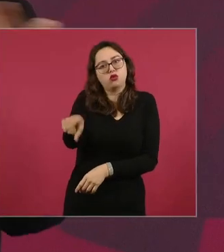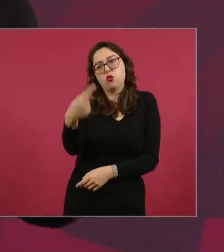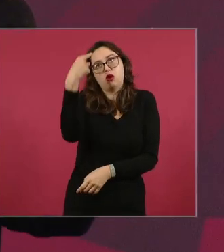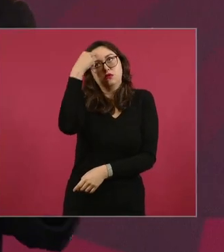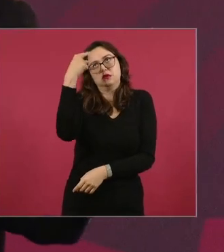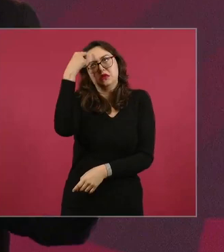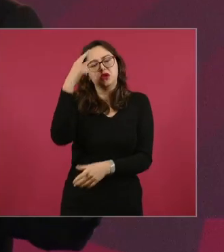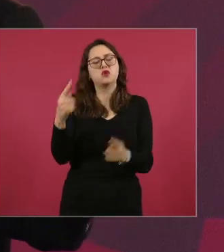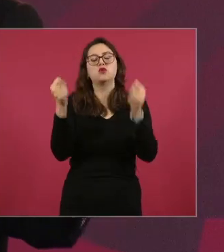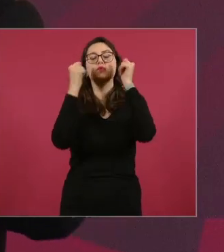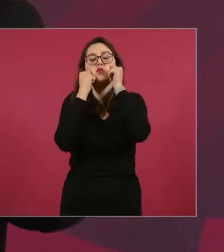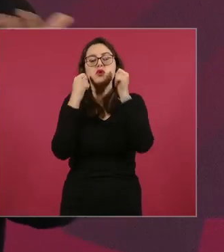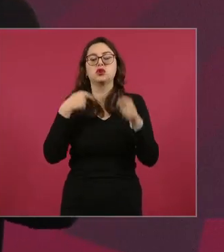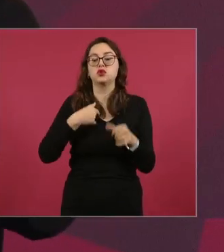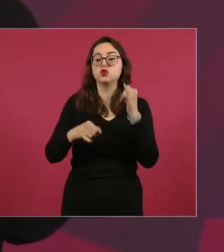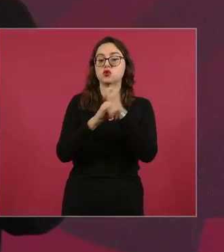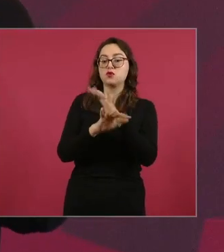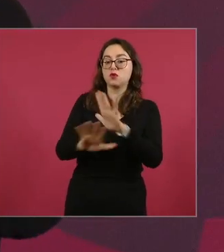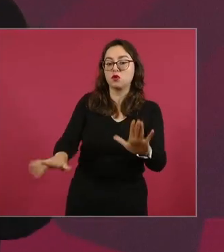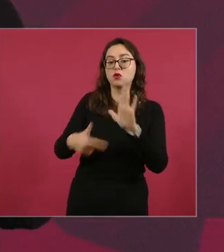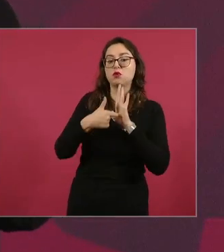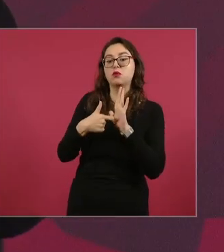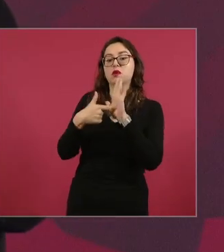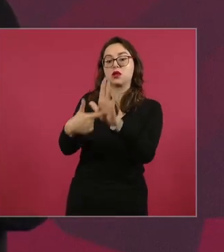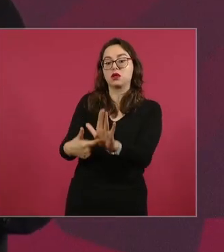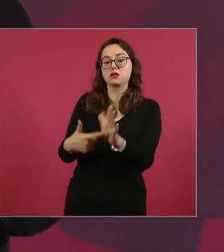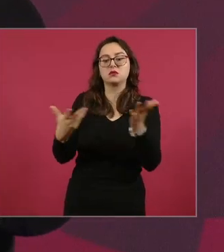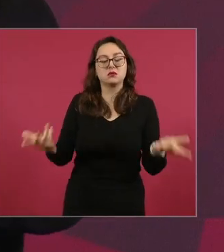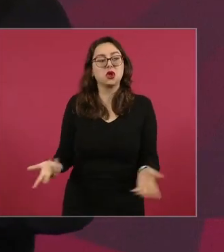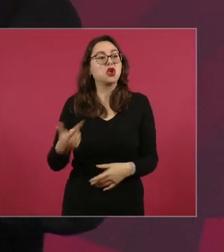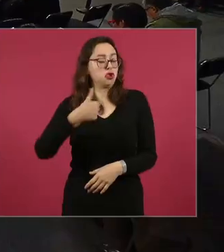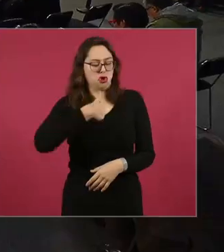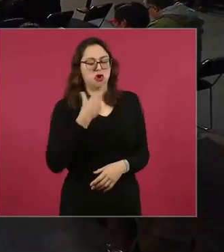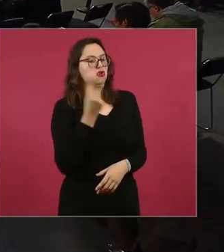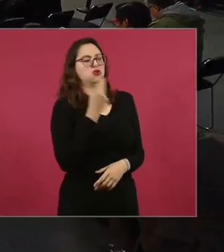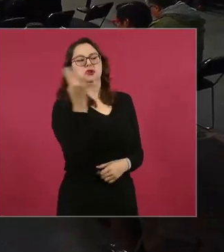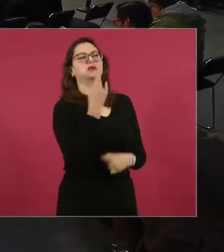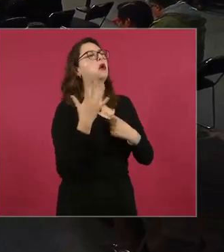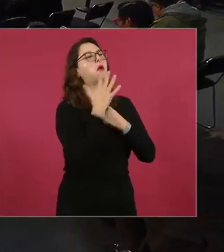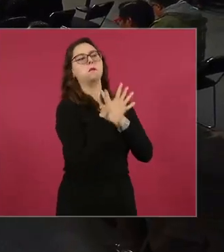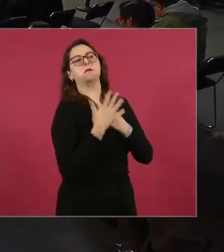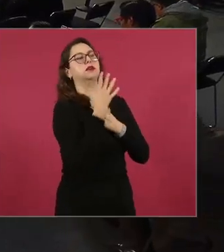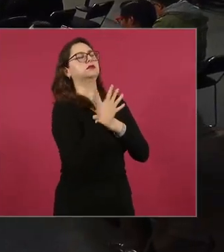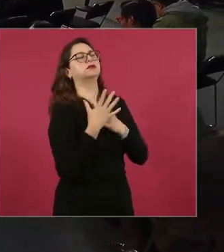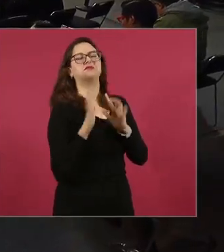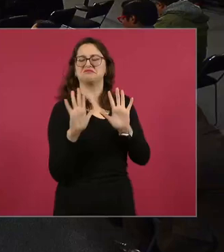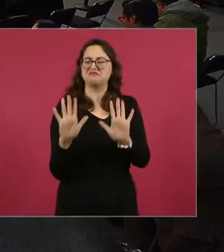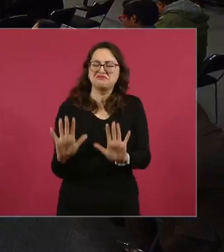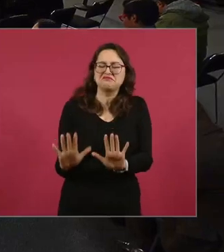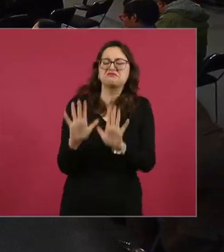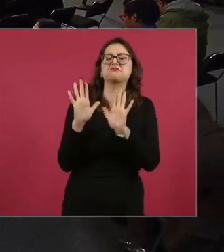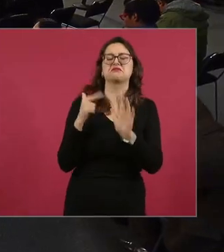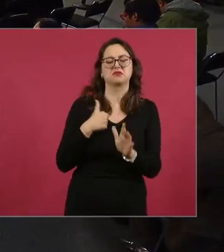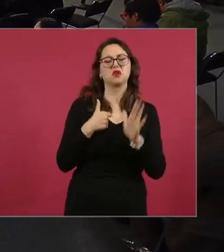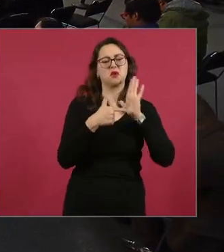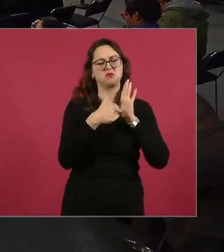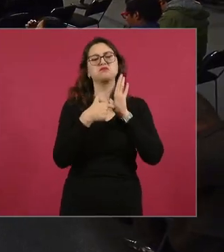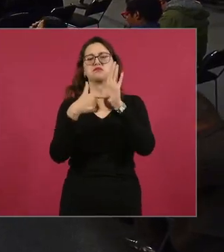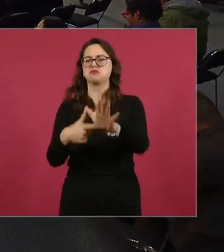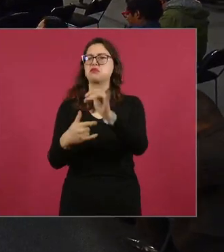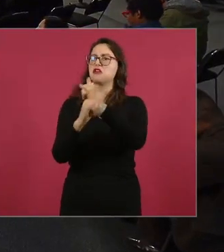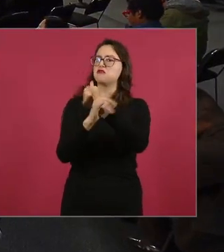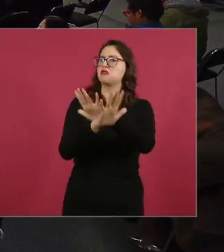no pierdo nada. No necesito, o sea, convencerme absolutamente a mí, nada. Y además me sirve mucho para